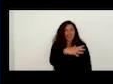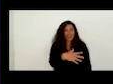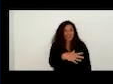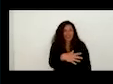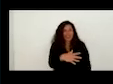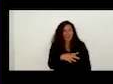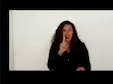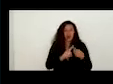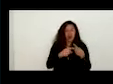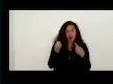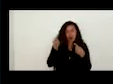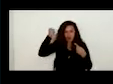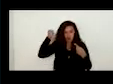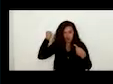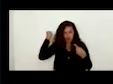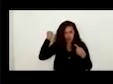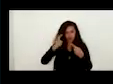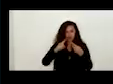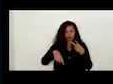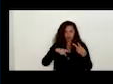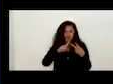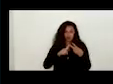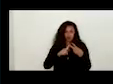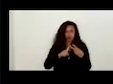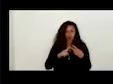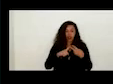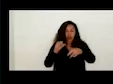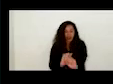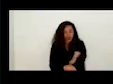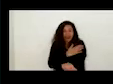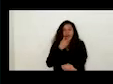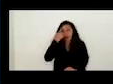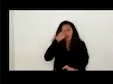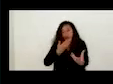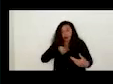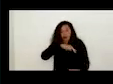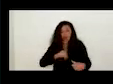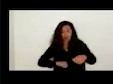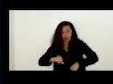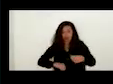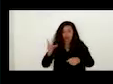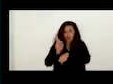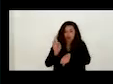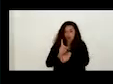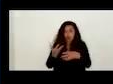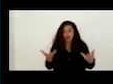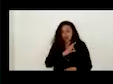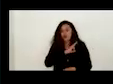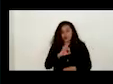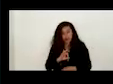estar fuertes. Segunda, para tener energía suficiente para realizar todas mis actividades diarias, ¿no?